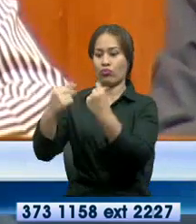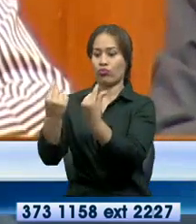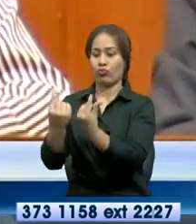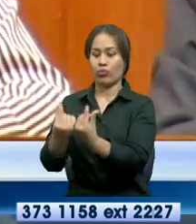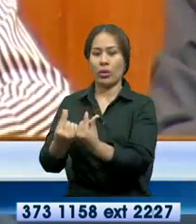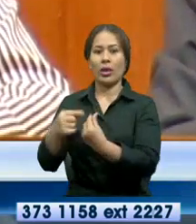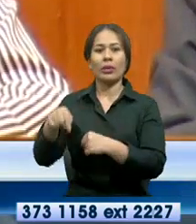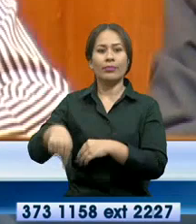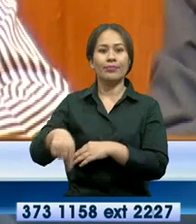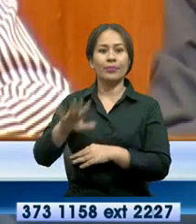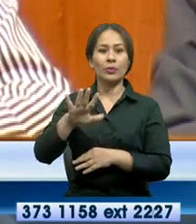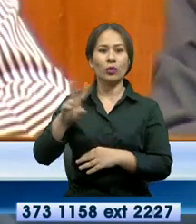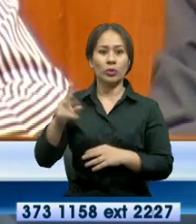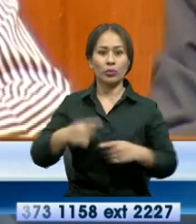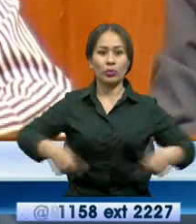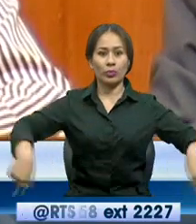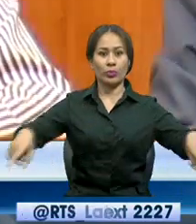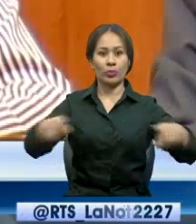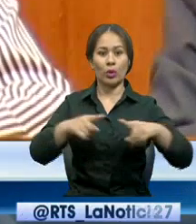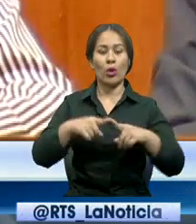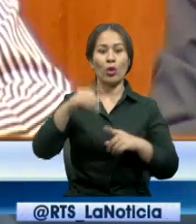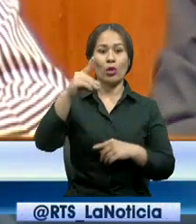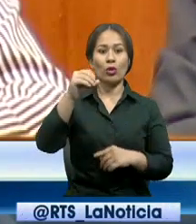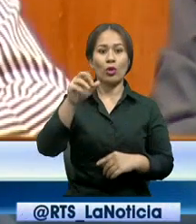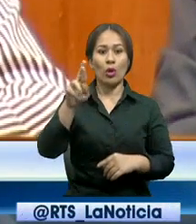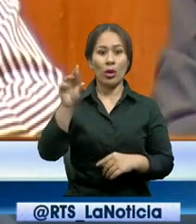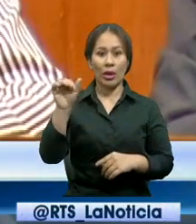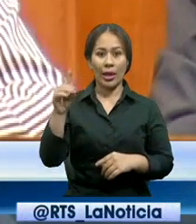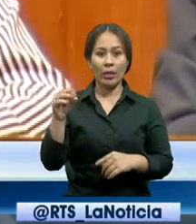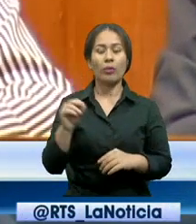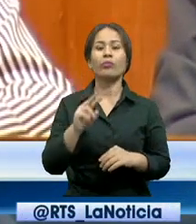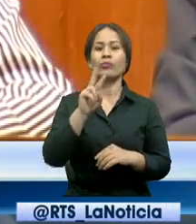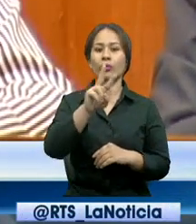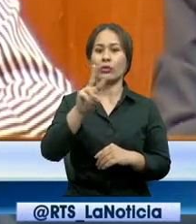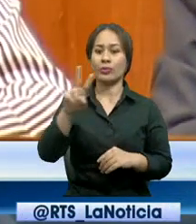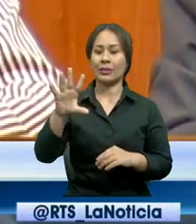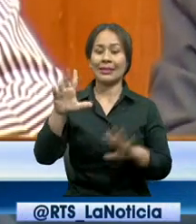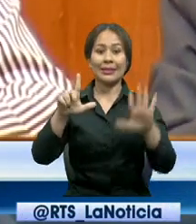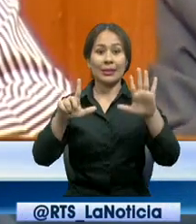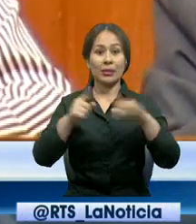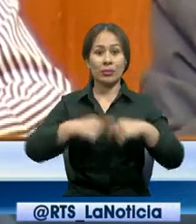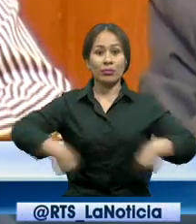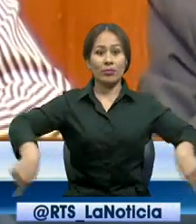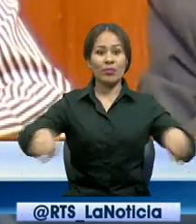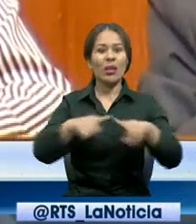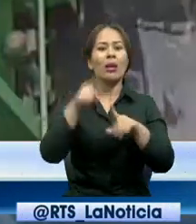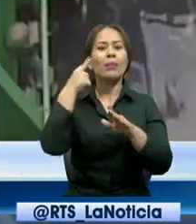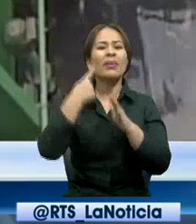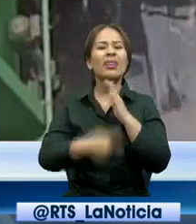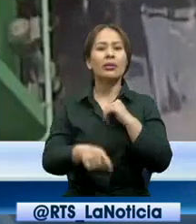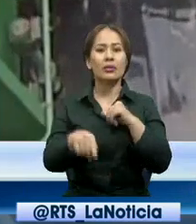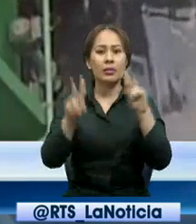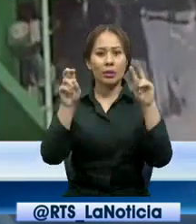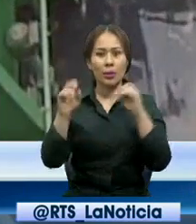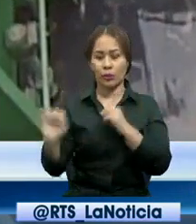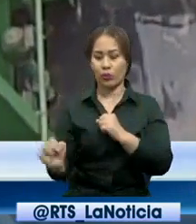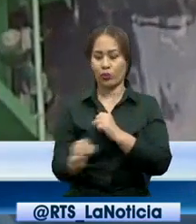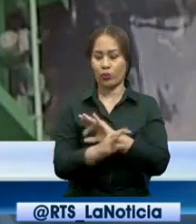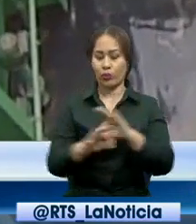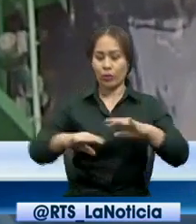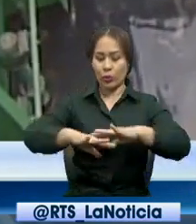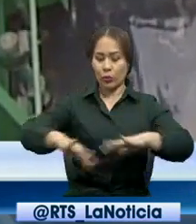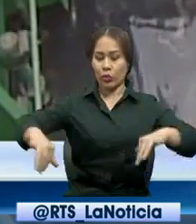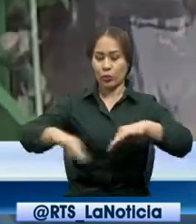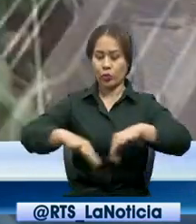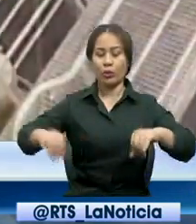en el área de El Dorado, 227 hectáreas, que van a servir para que se queden rellenas y a